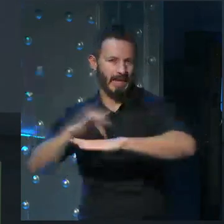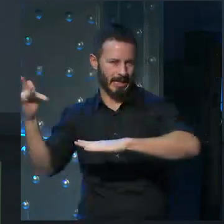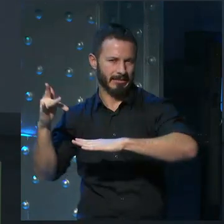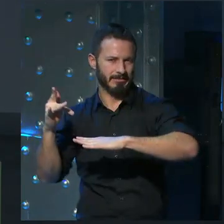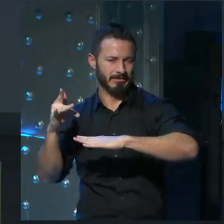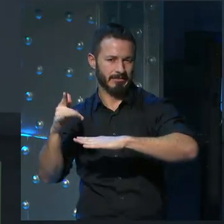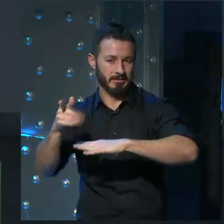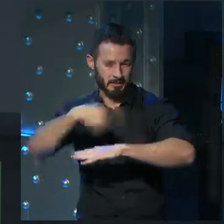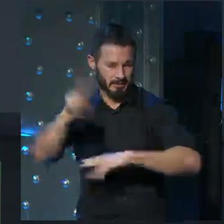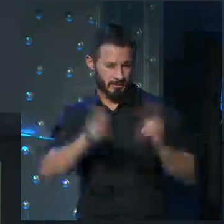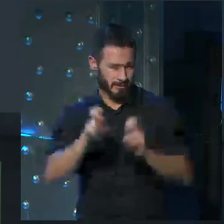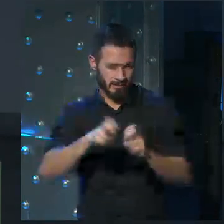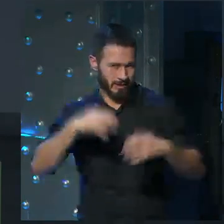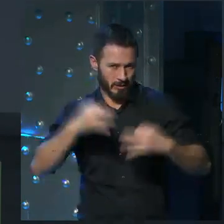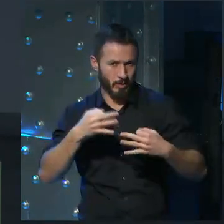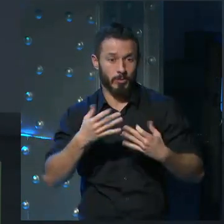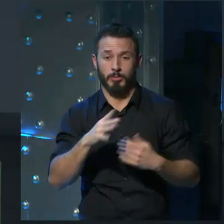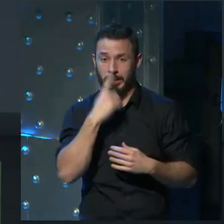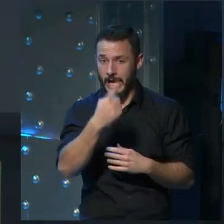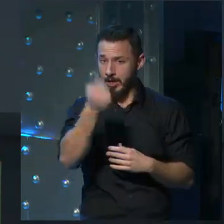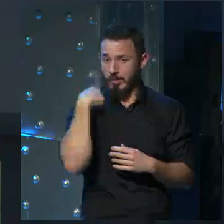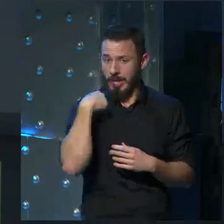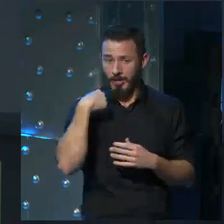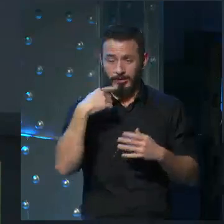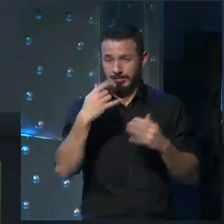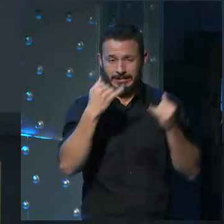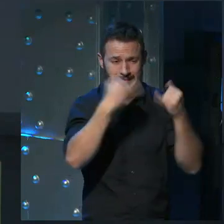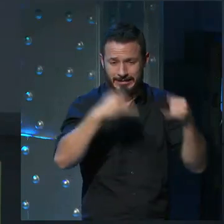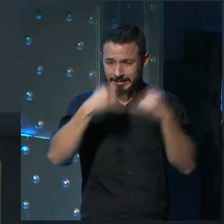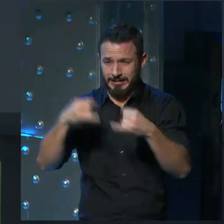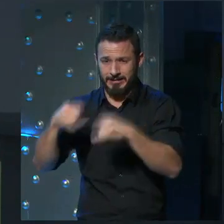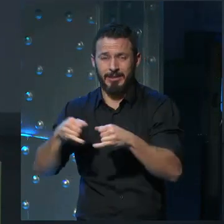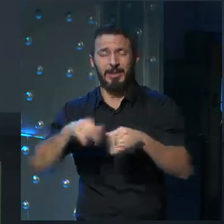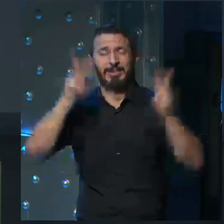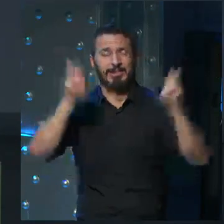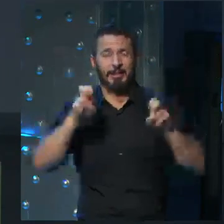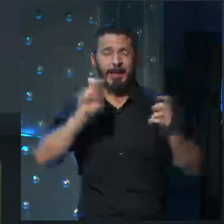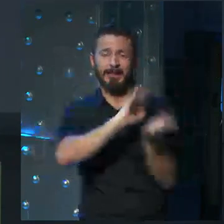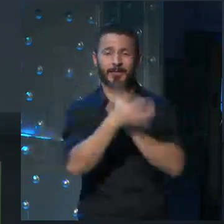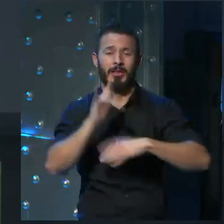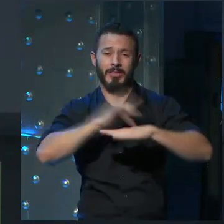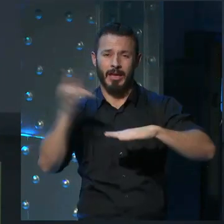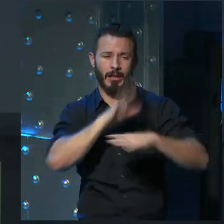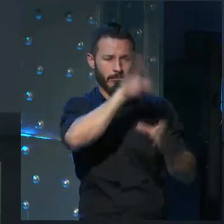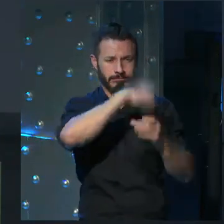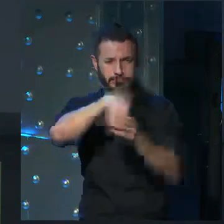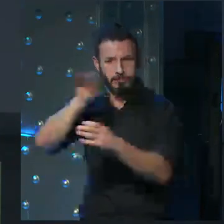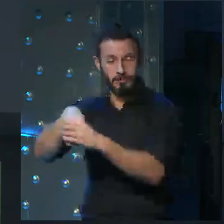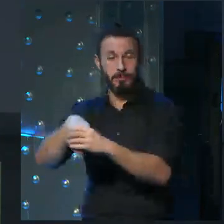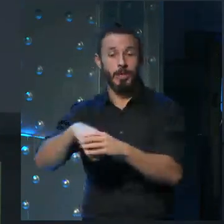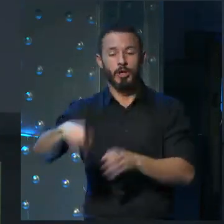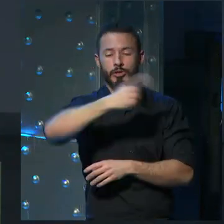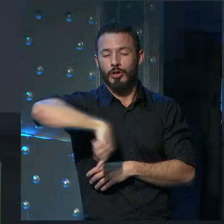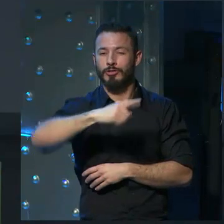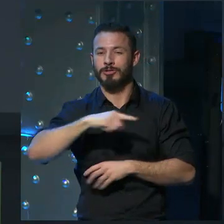transformación digital estaba en todos los eventos del año pasado, el año 2016. Pero nosotros en Lead, ya